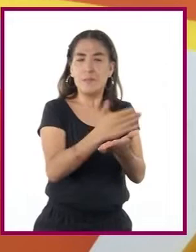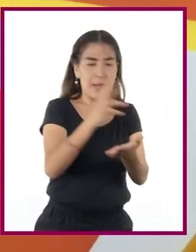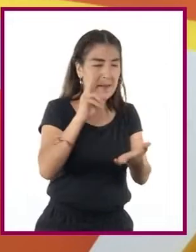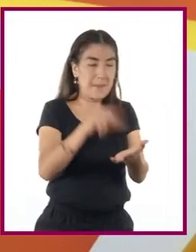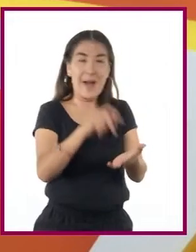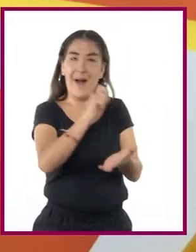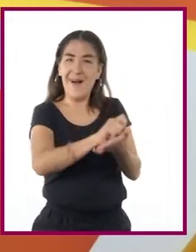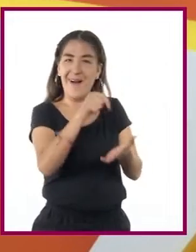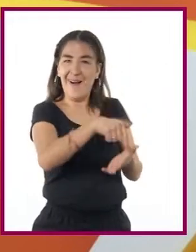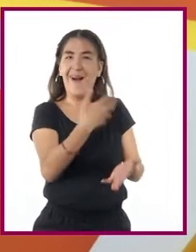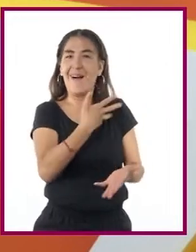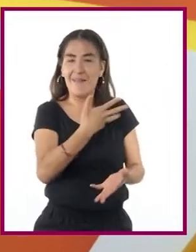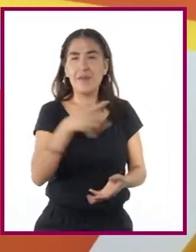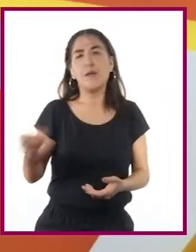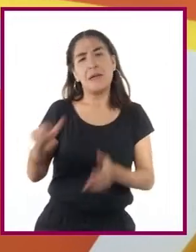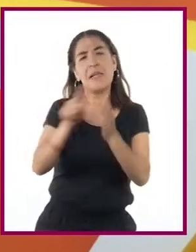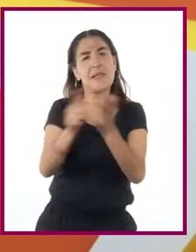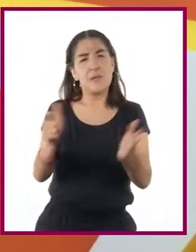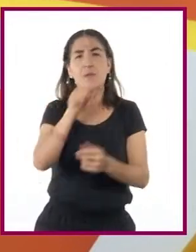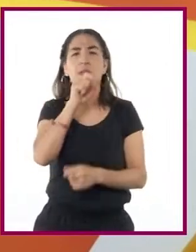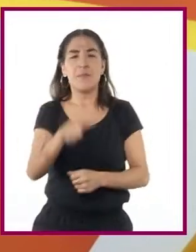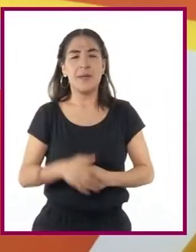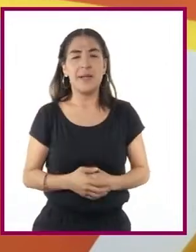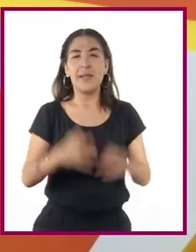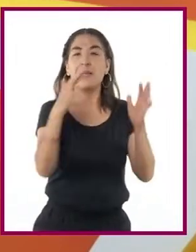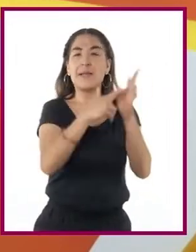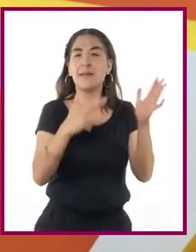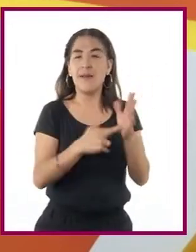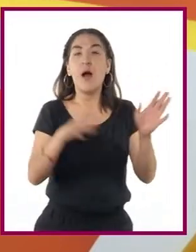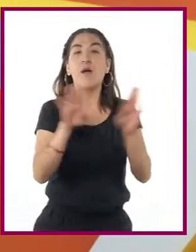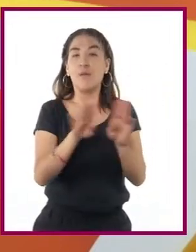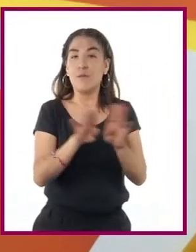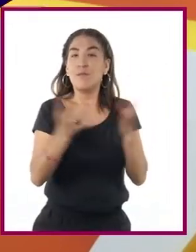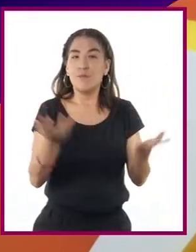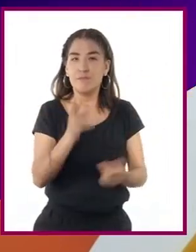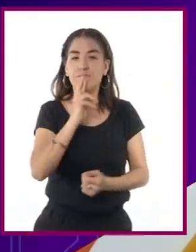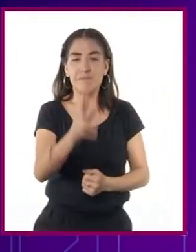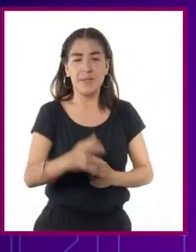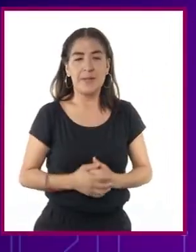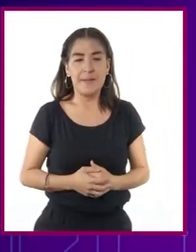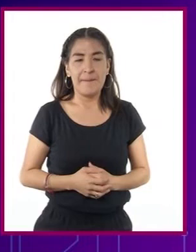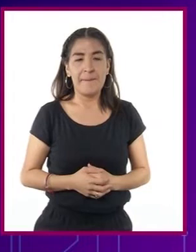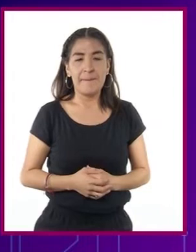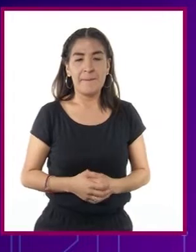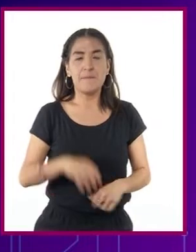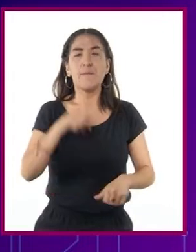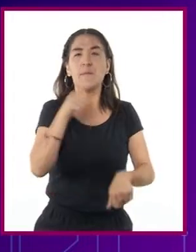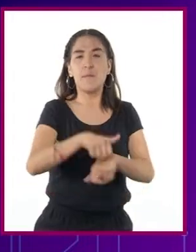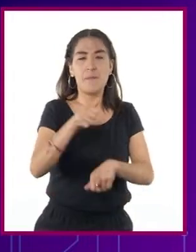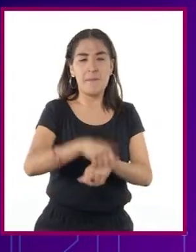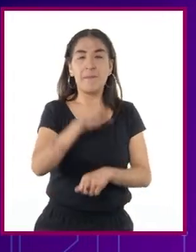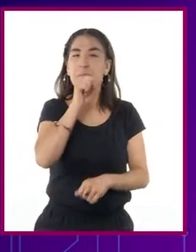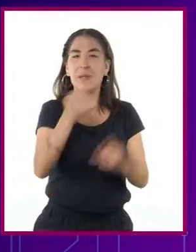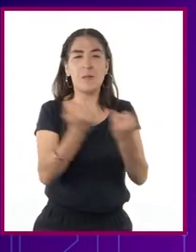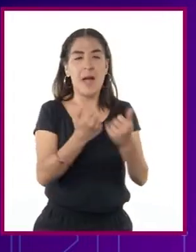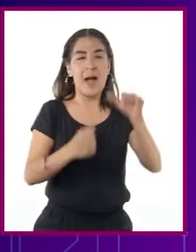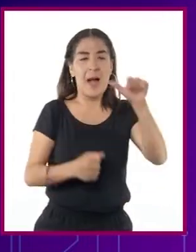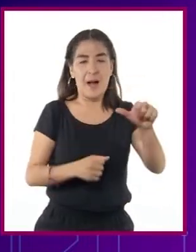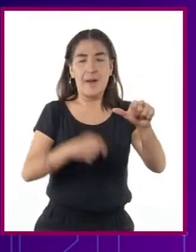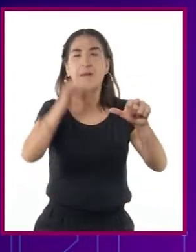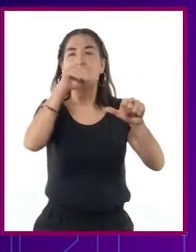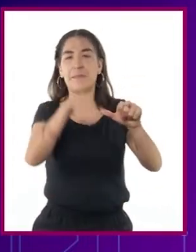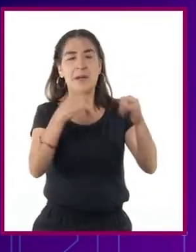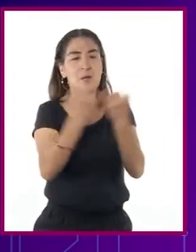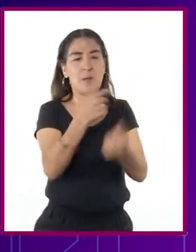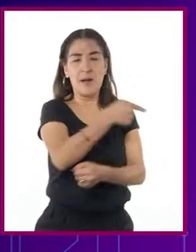texto y verifíquenla. La regla se expresa de la siguiente forma. El cociente de potencias de la misma base es igual a la